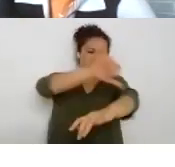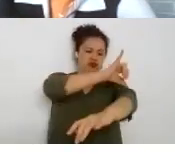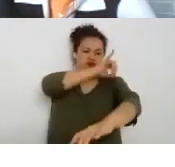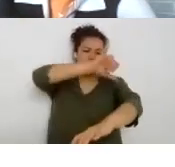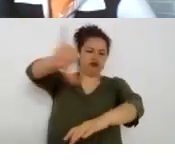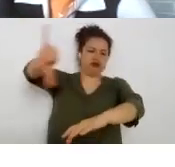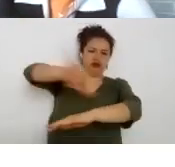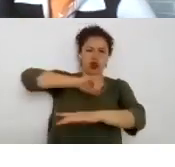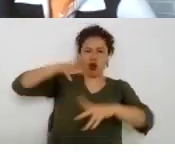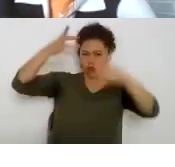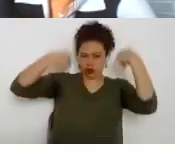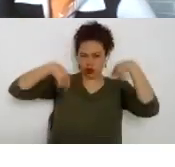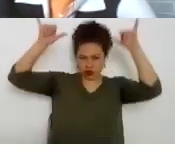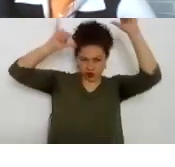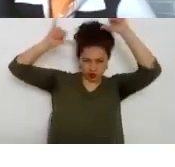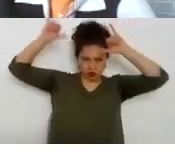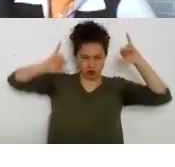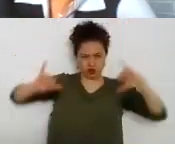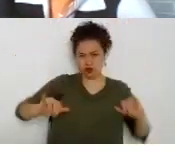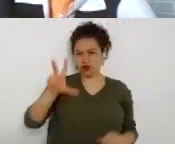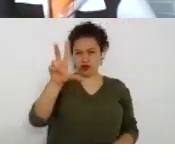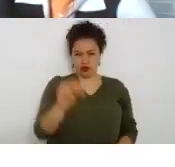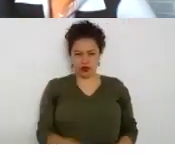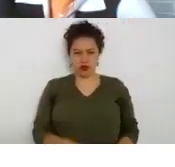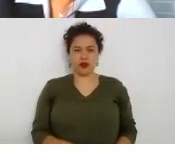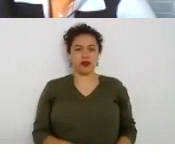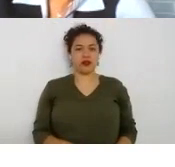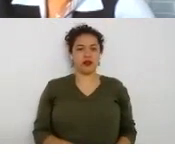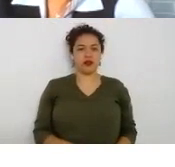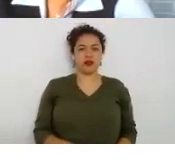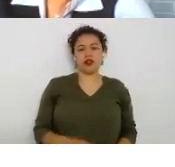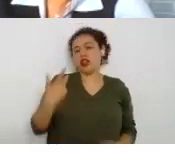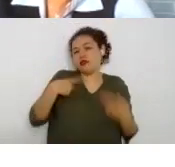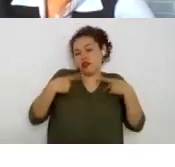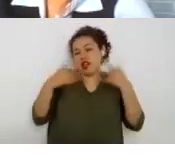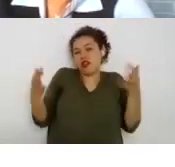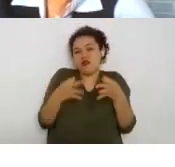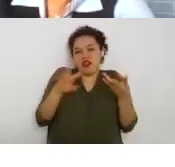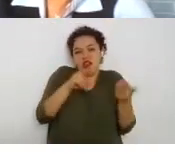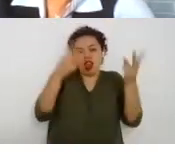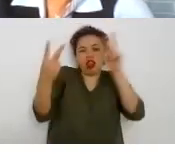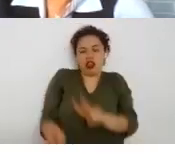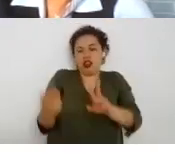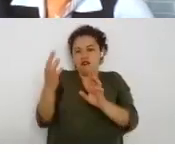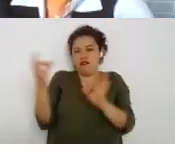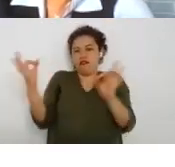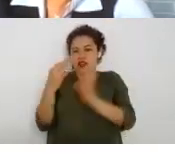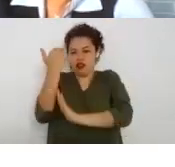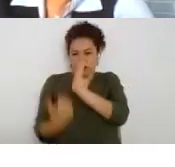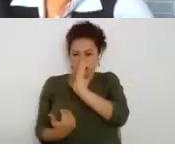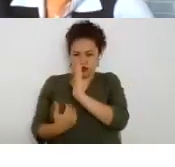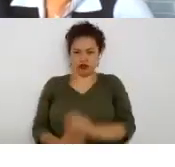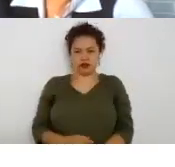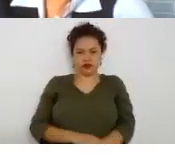el cuerpo de la víctima. ¿Ok? Porque es lo que les comentaba, esta víctima puede caer en un cuadro de hipotermia. Y por lo